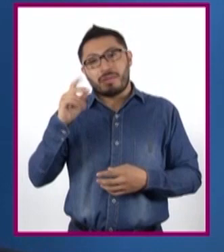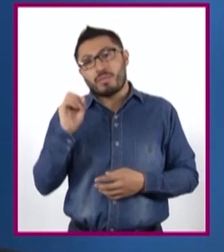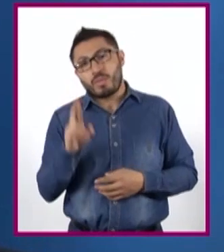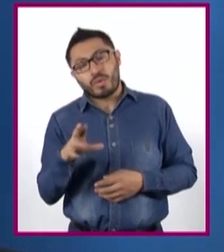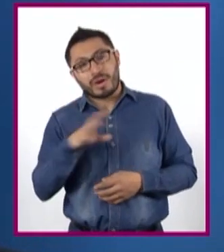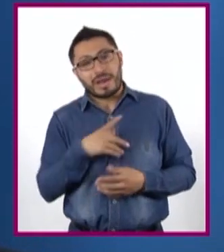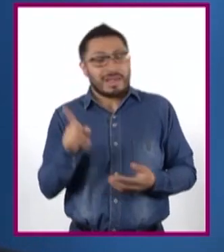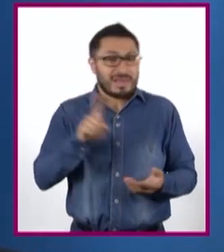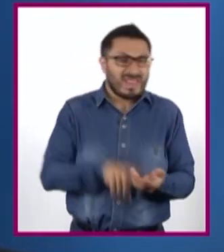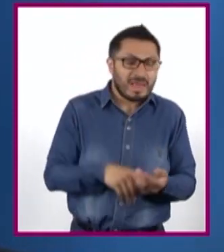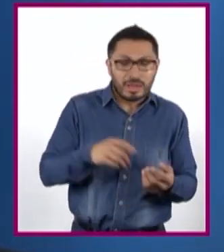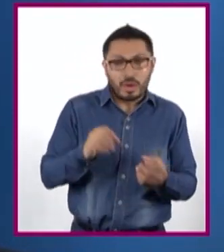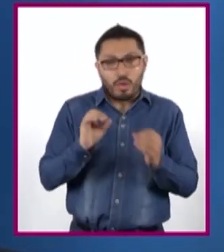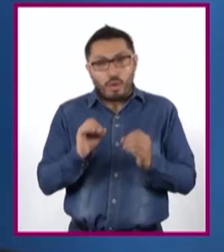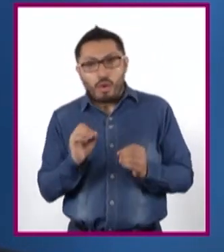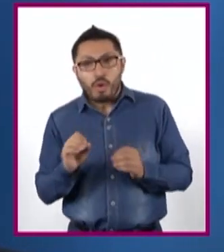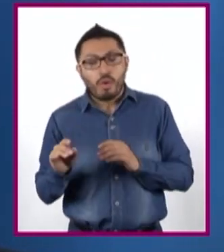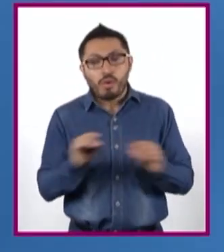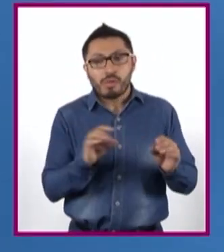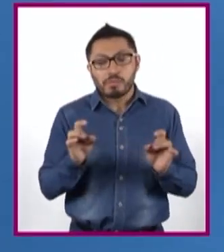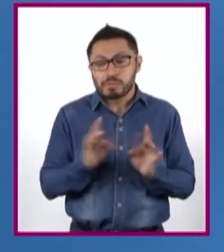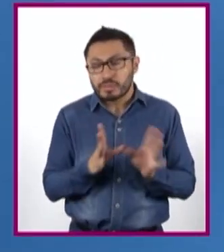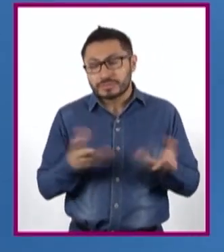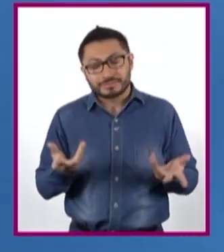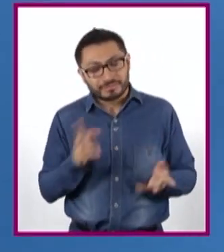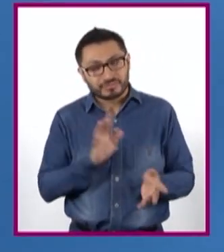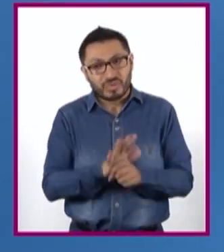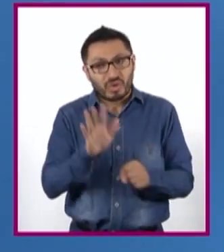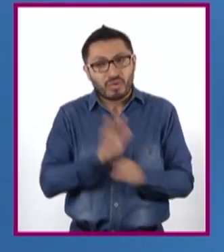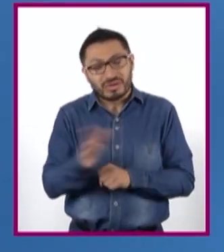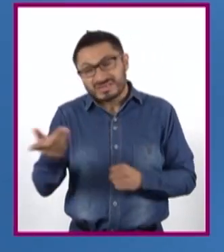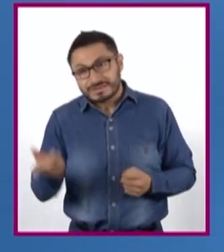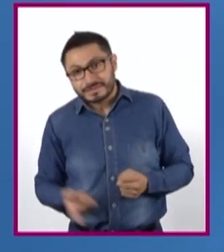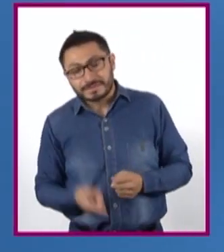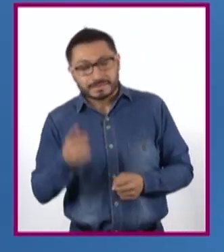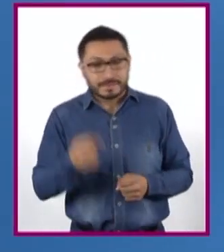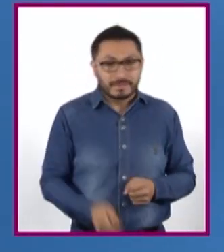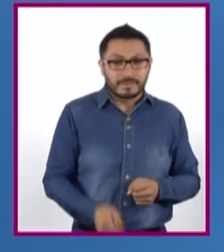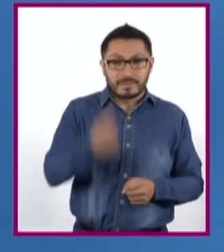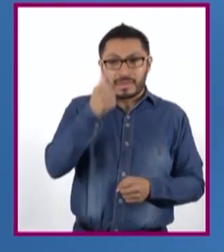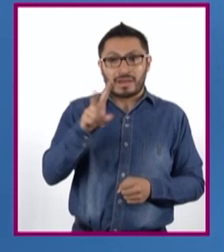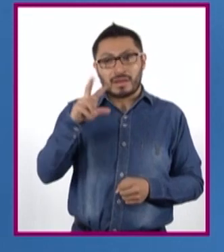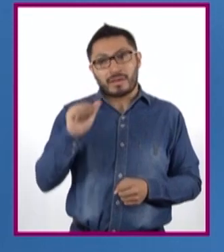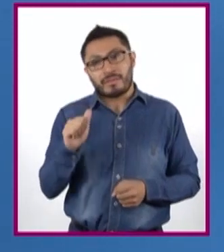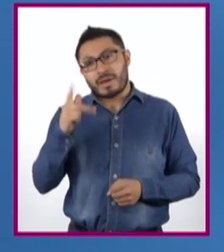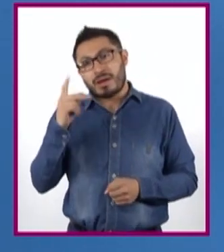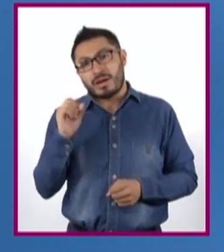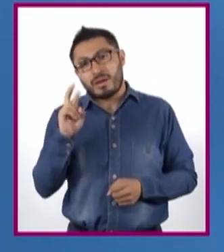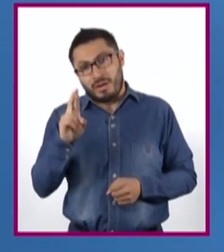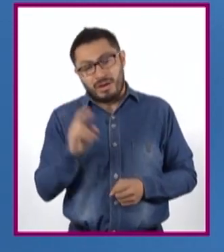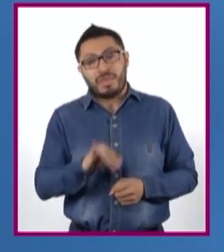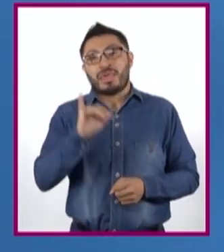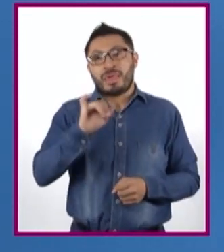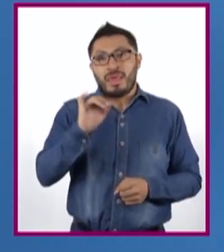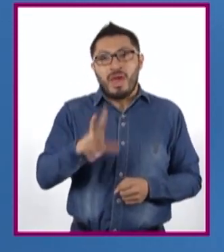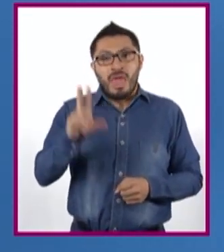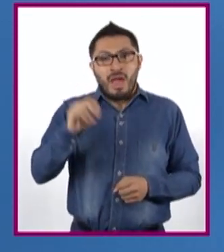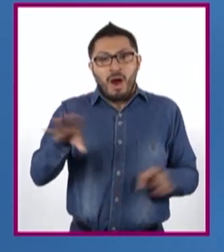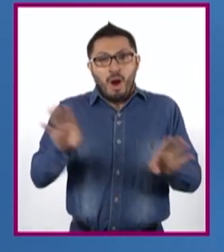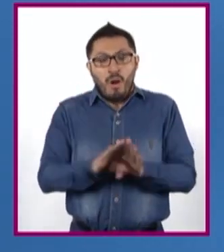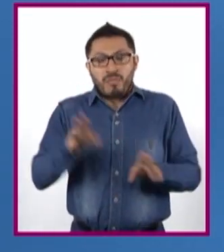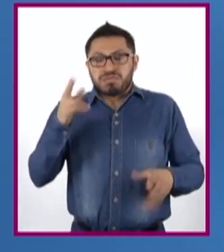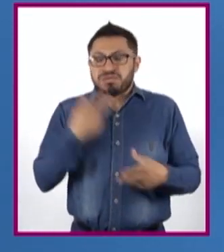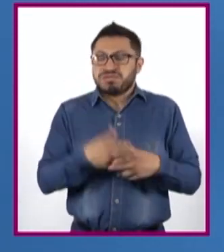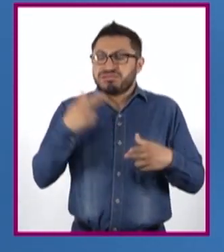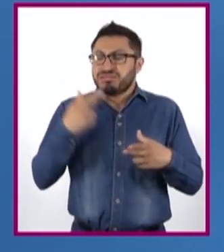de combustión interna o el motor de reacción? La primera en inventarse fue la máquina de vapor. Si bien no fue hasta el